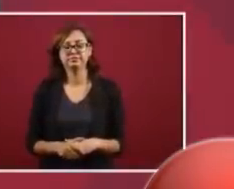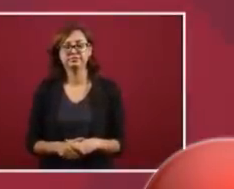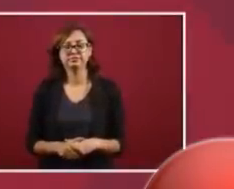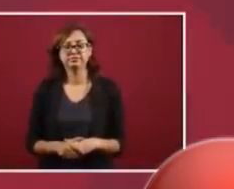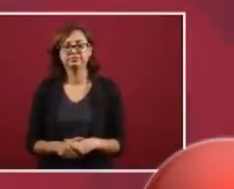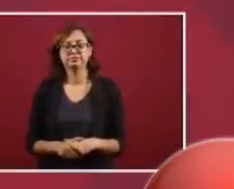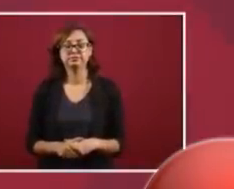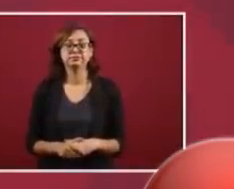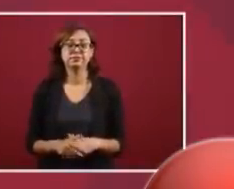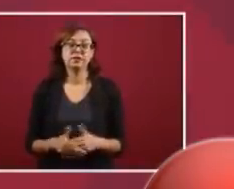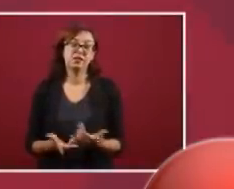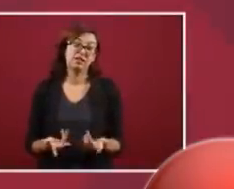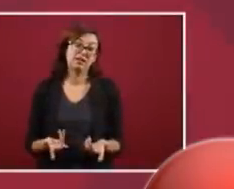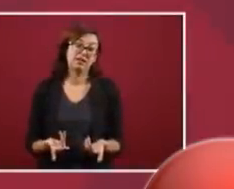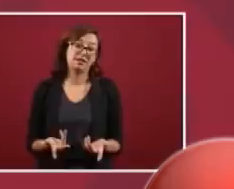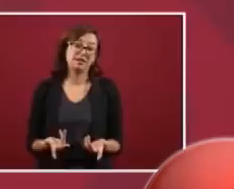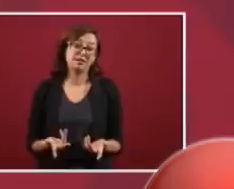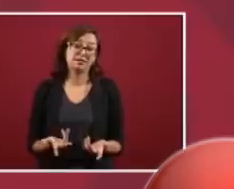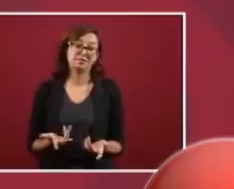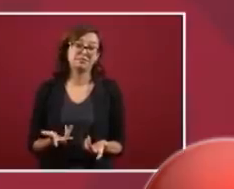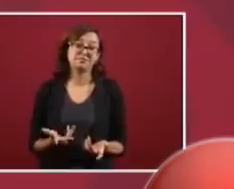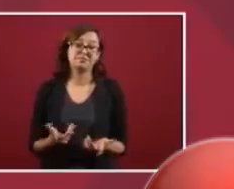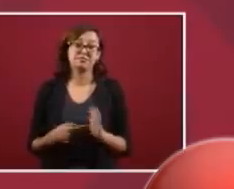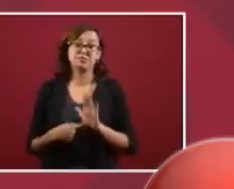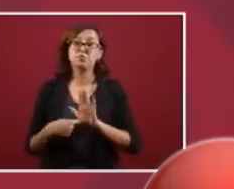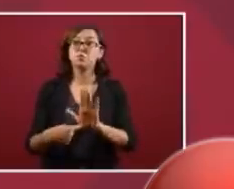Y la apariencia es otra,